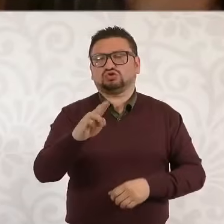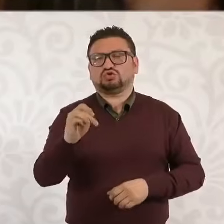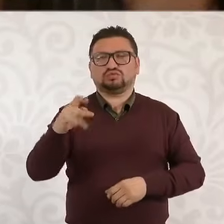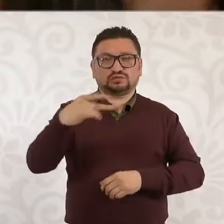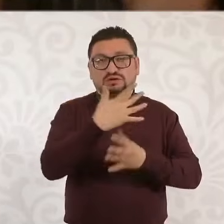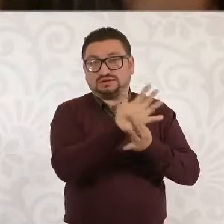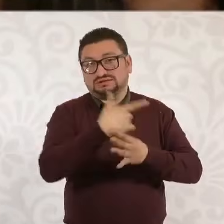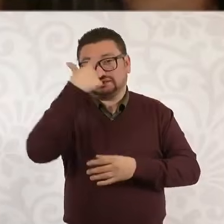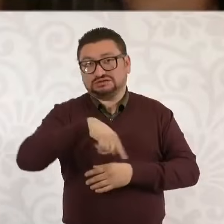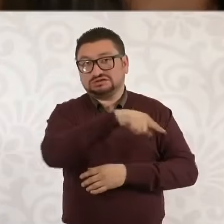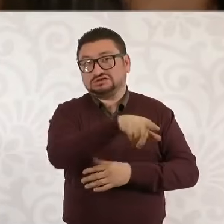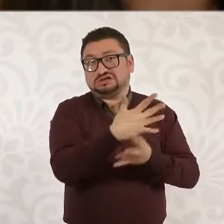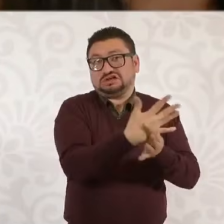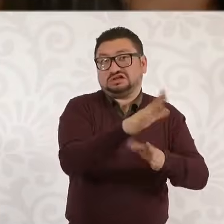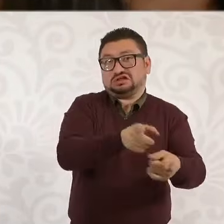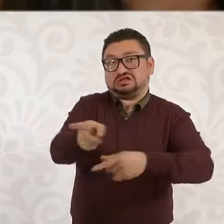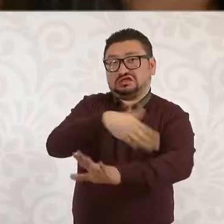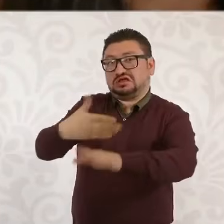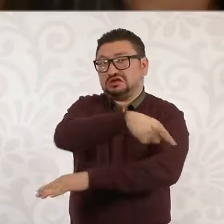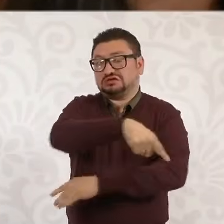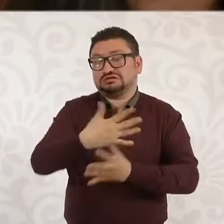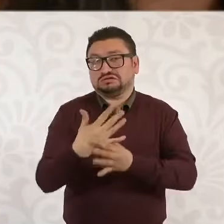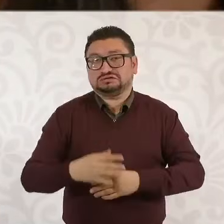ellos atacaron al cártel prácticamente.